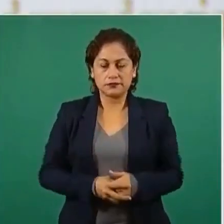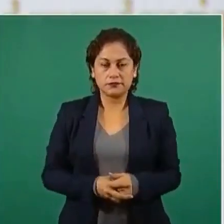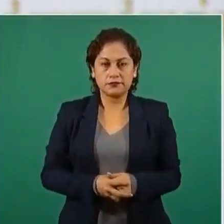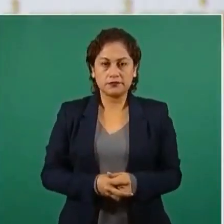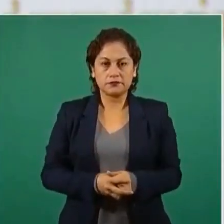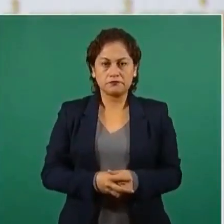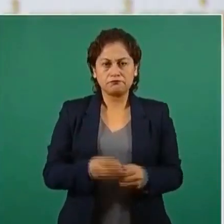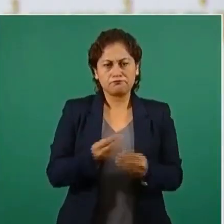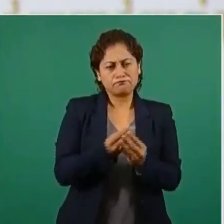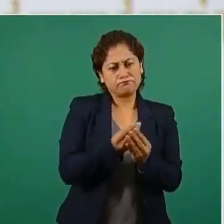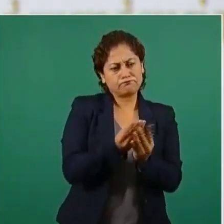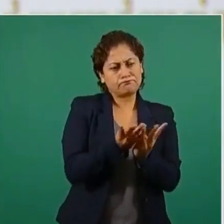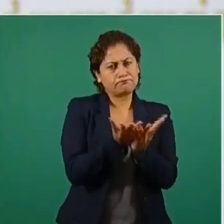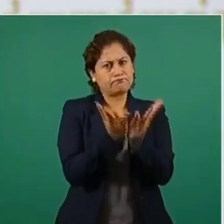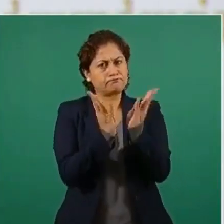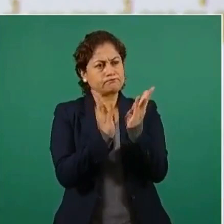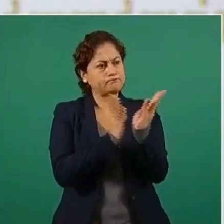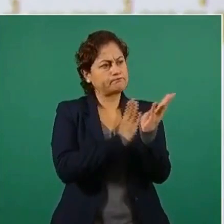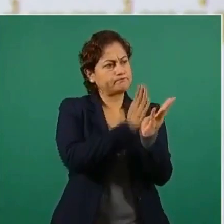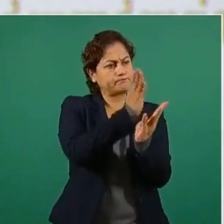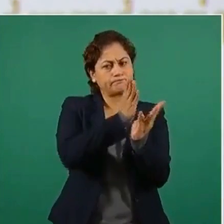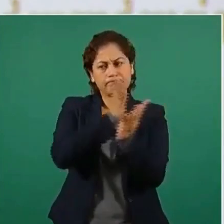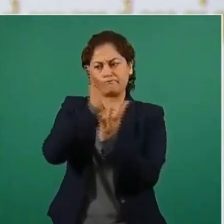un abanico